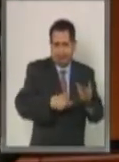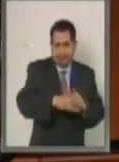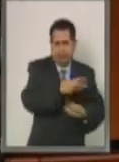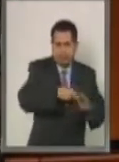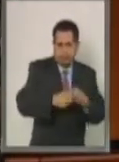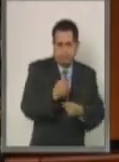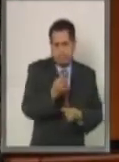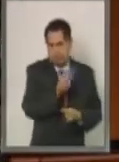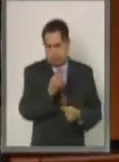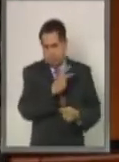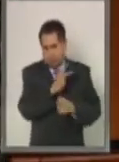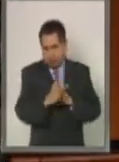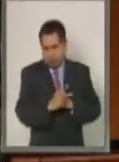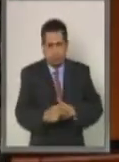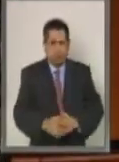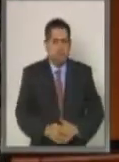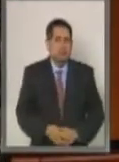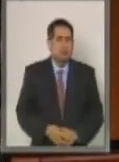países.